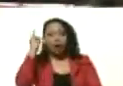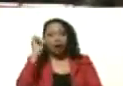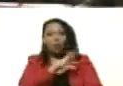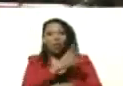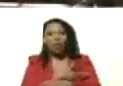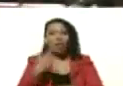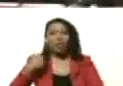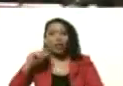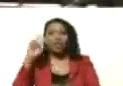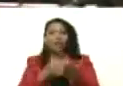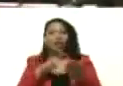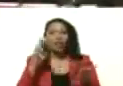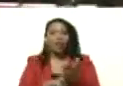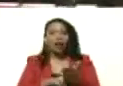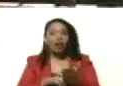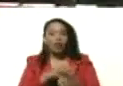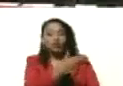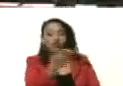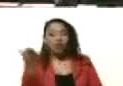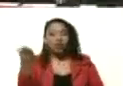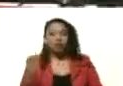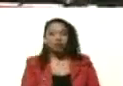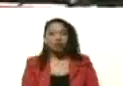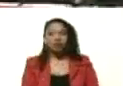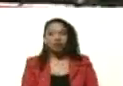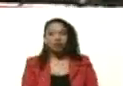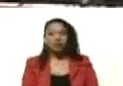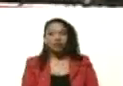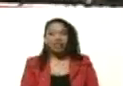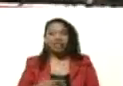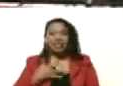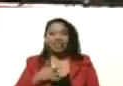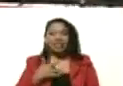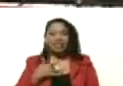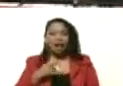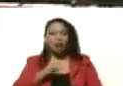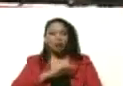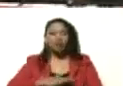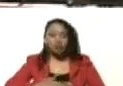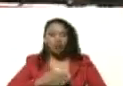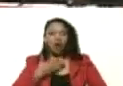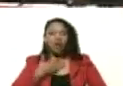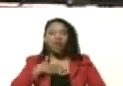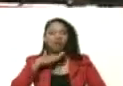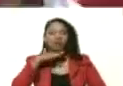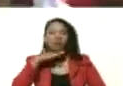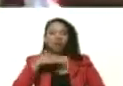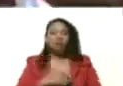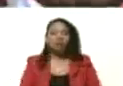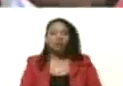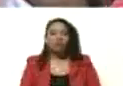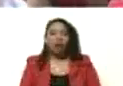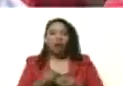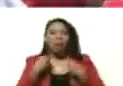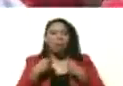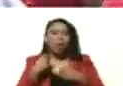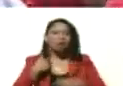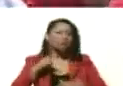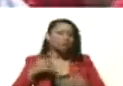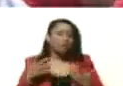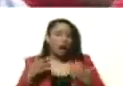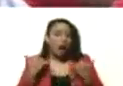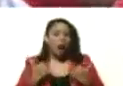lo tienen verdaderamente ustedes. Siéntense con el poder suficiente para tener,